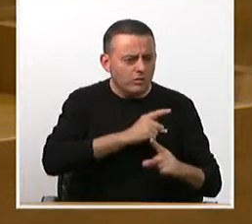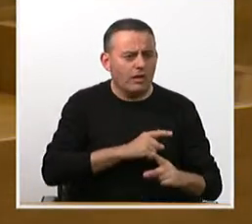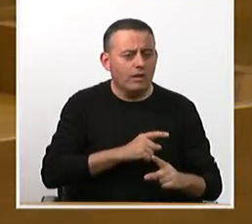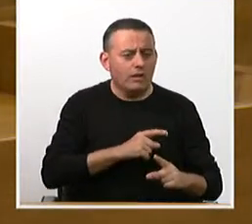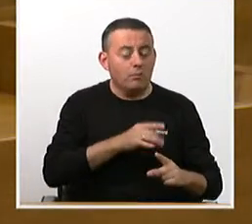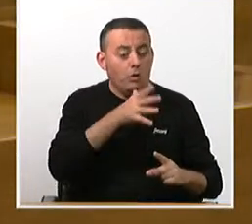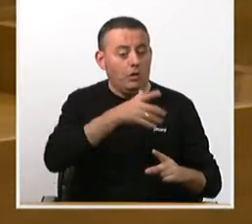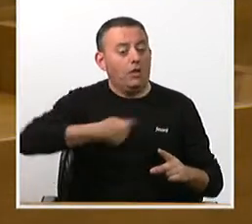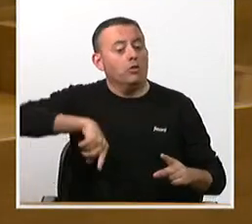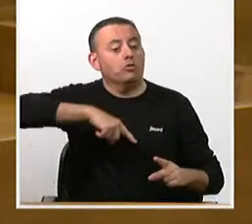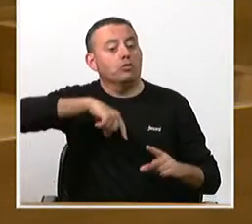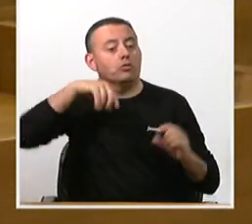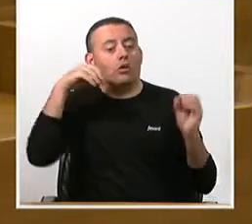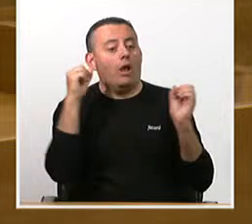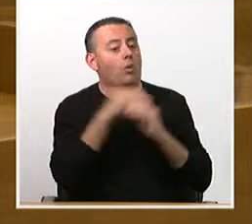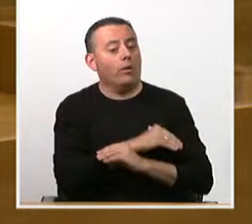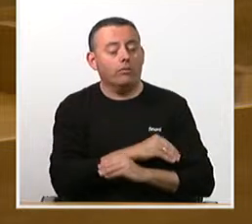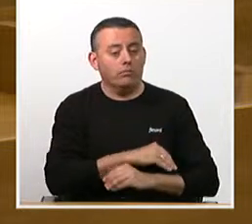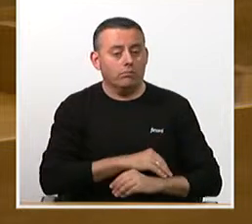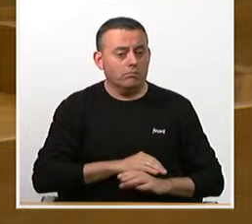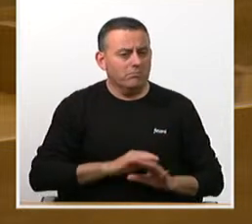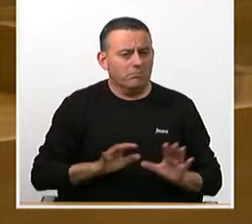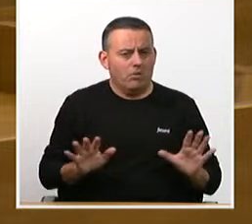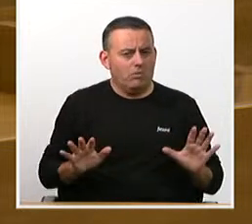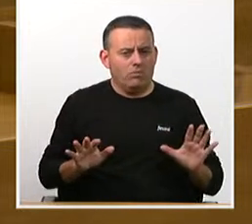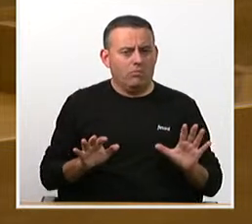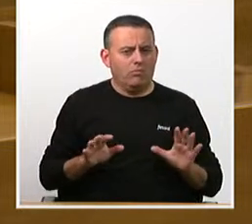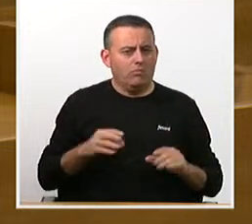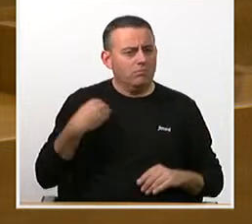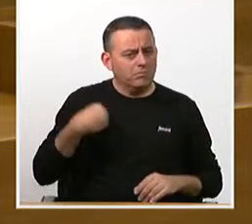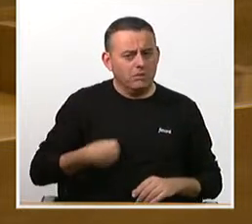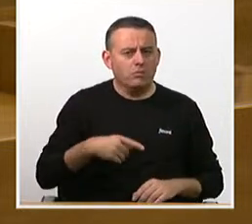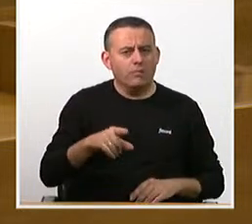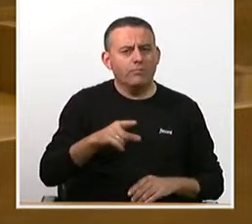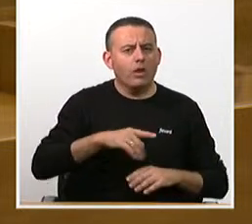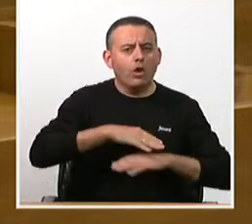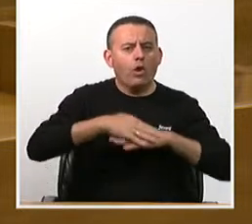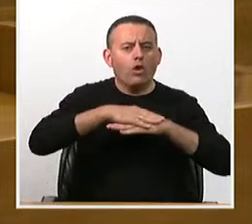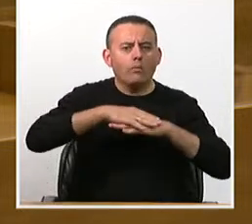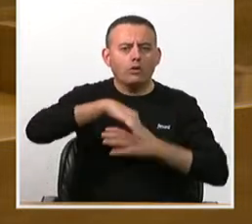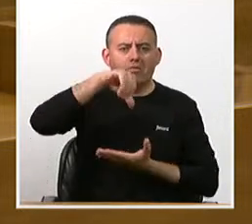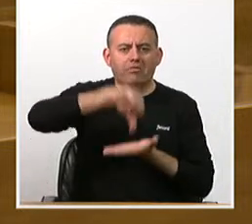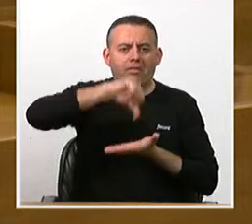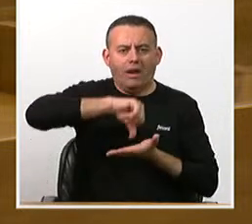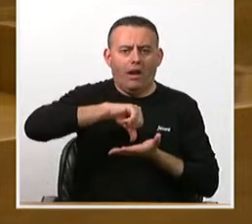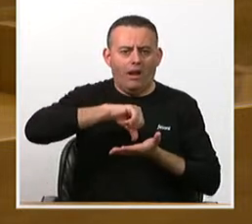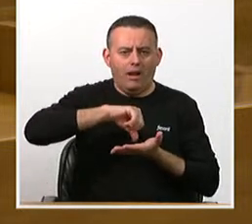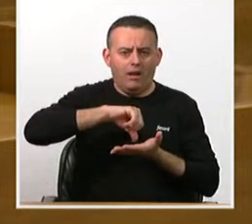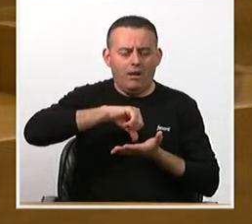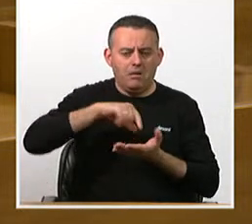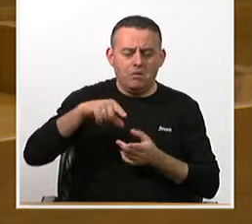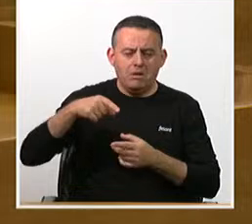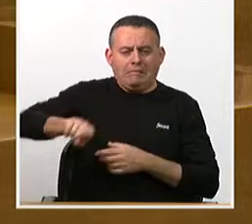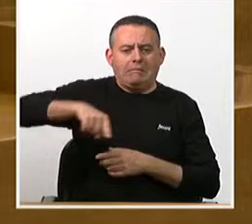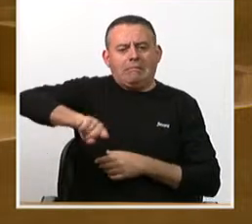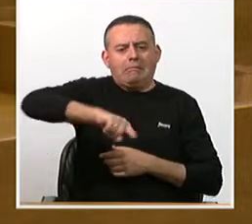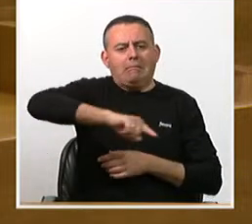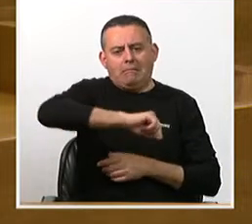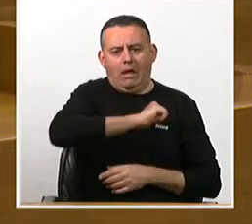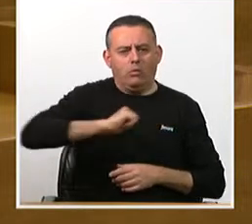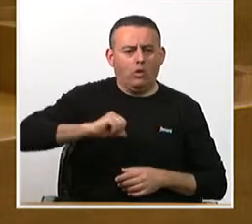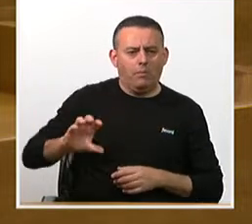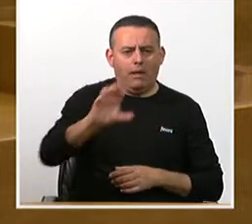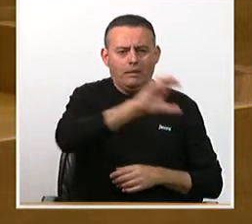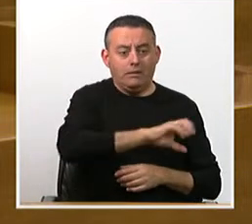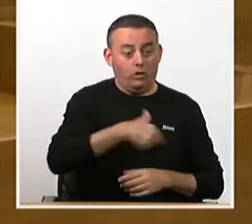acuerdo no vamos a utilizar los gobiernos autonómicos como ariete al gobierno central ni vamos a plantear alianzas para boicotear gobiernos democráticos tan